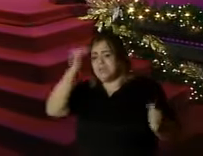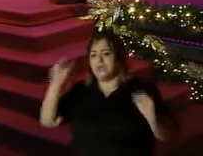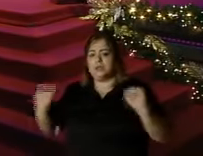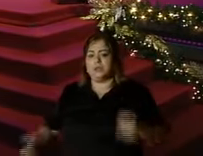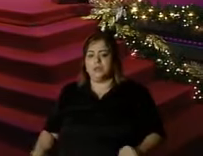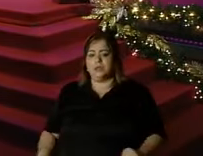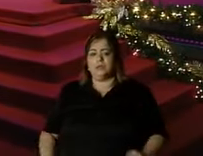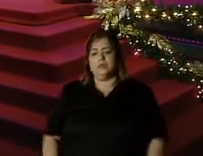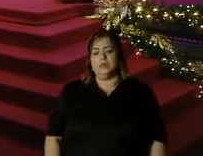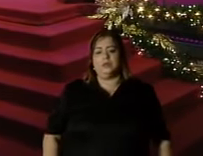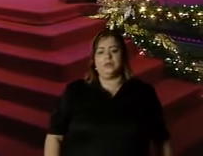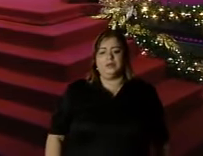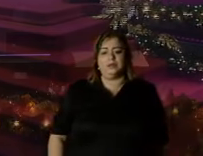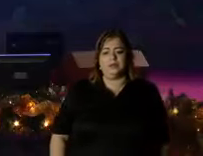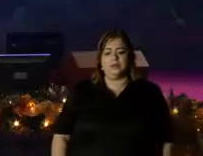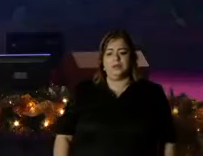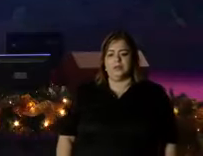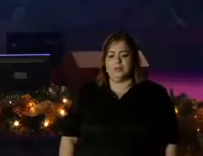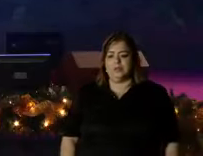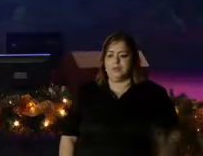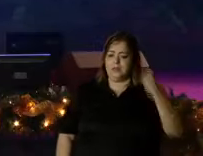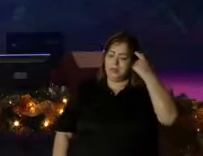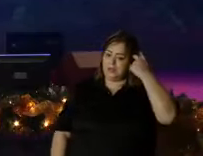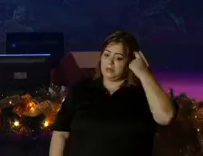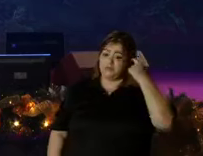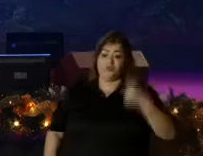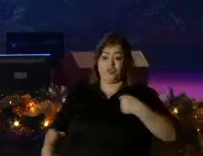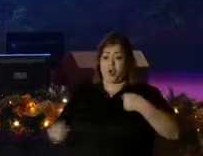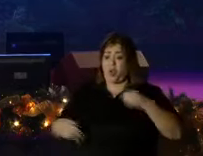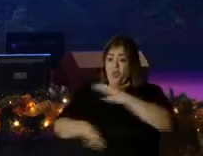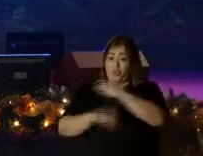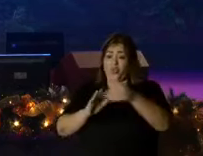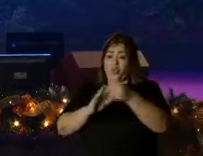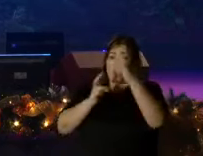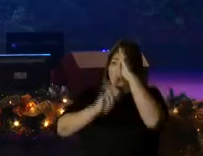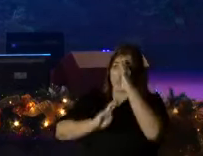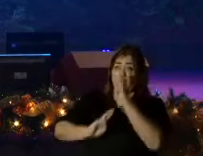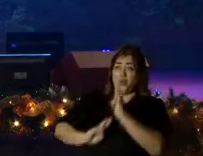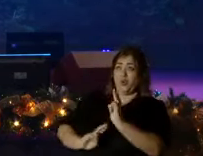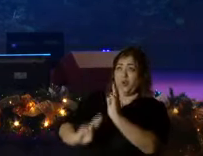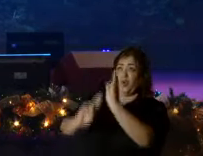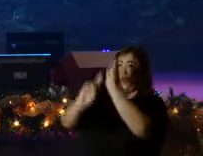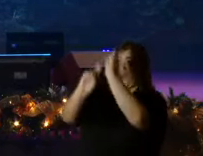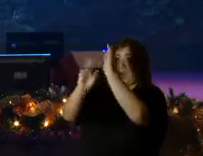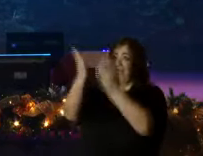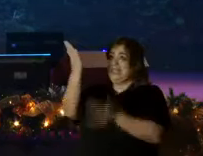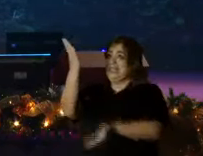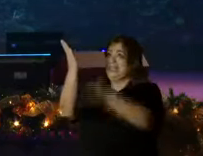Que te den toda la honra a ti, Señor.